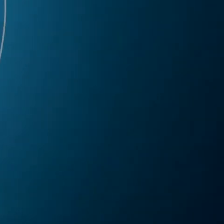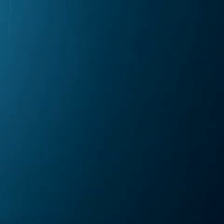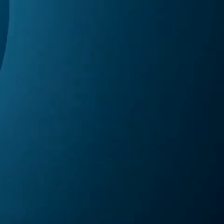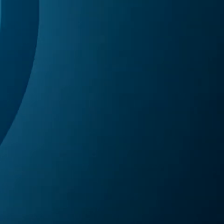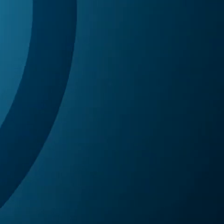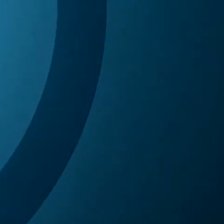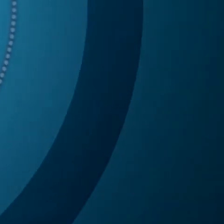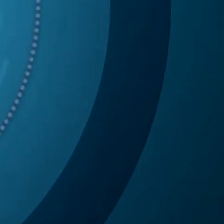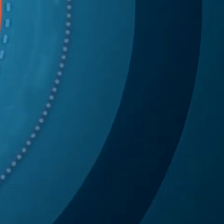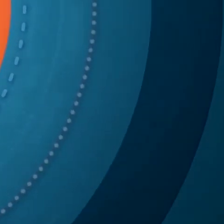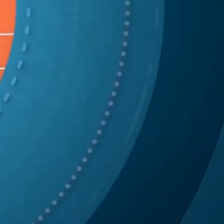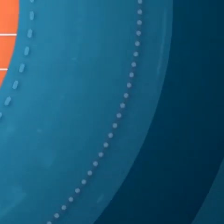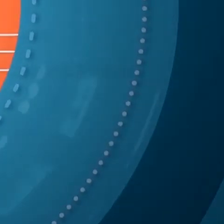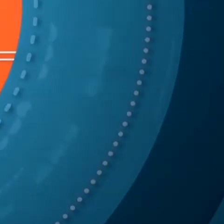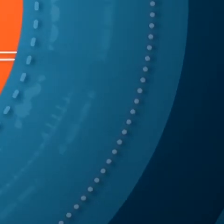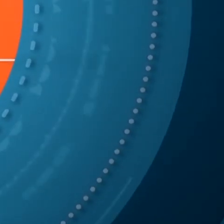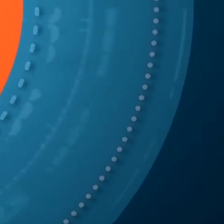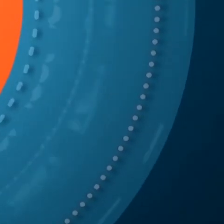¡Gracias! ¡Gracias!